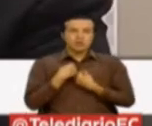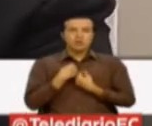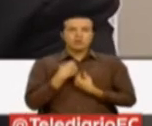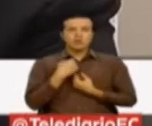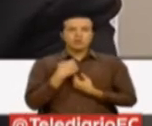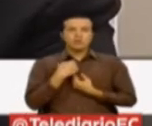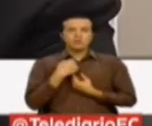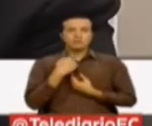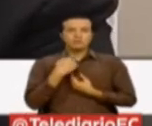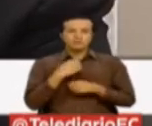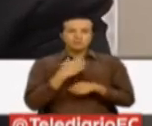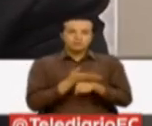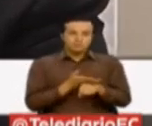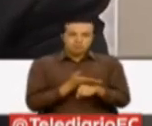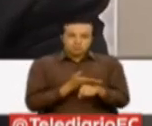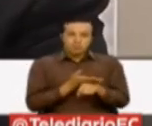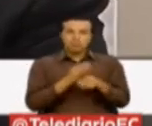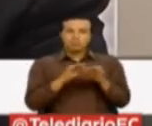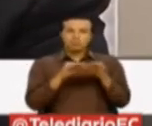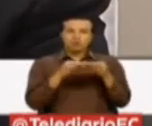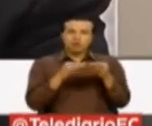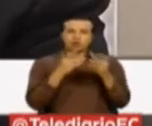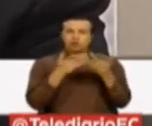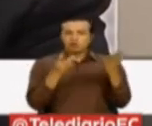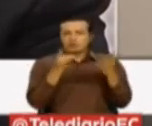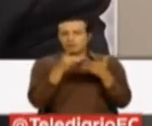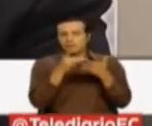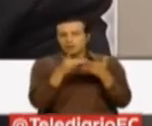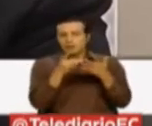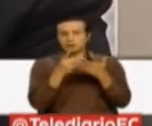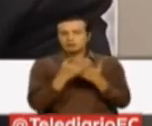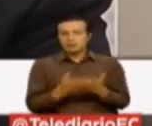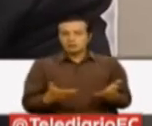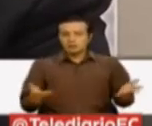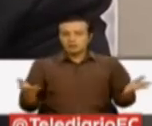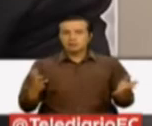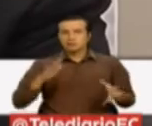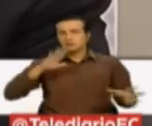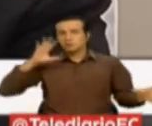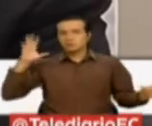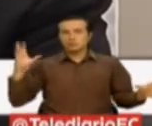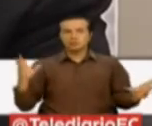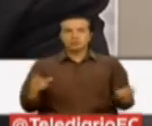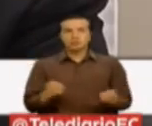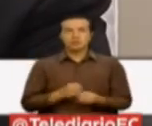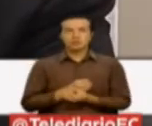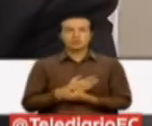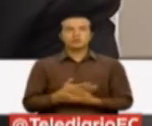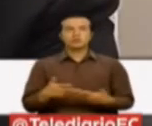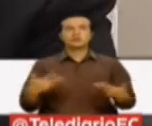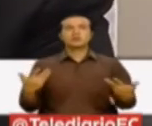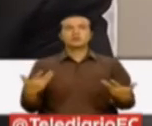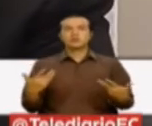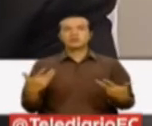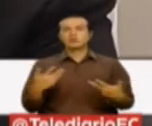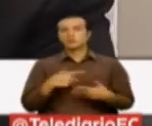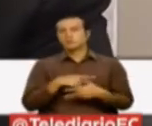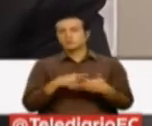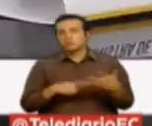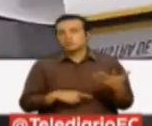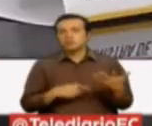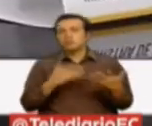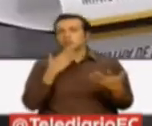juguetes tenemos artículos de plástico tenemos que más tenemos vestimentas